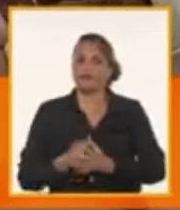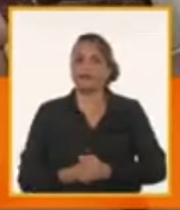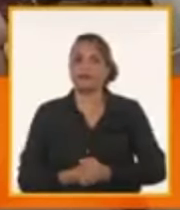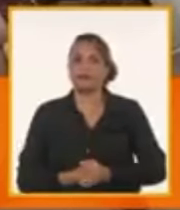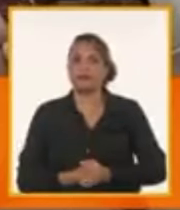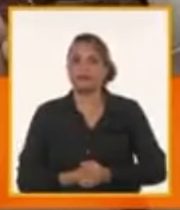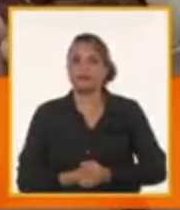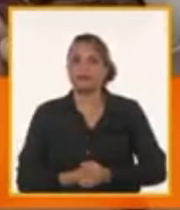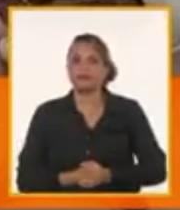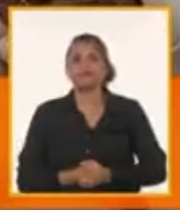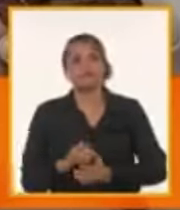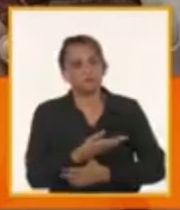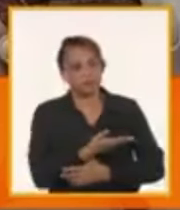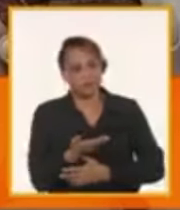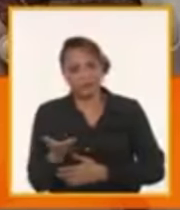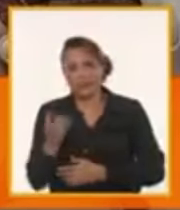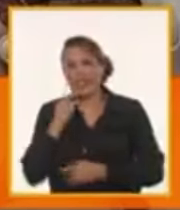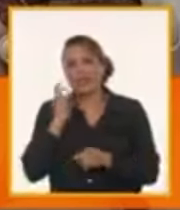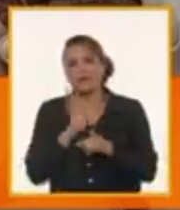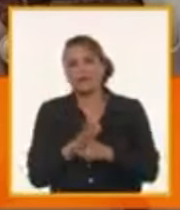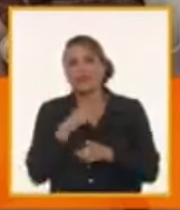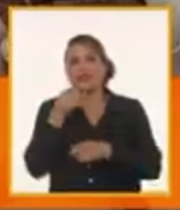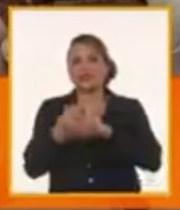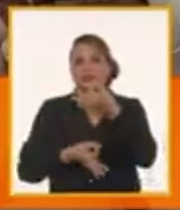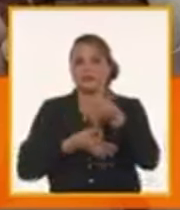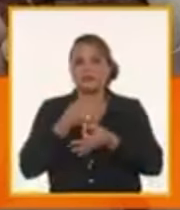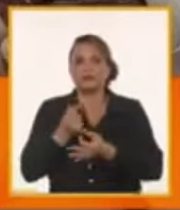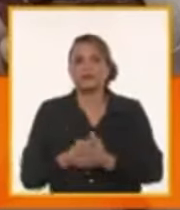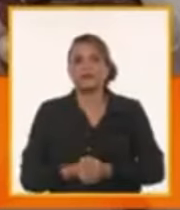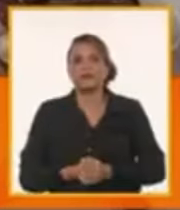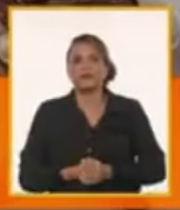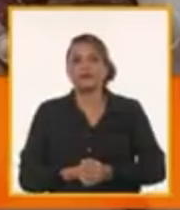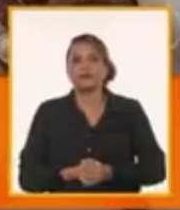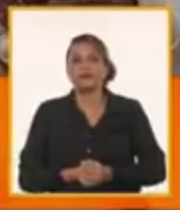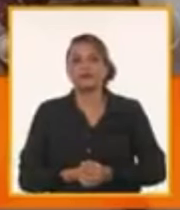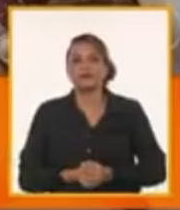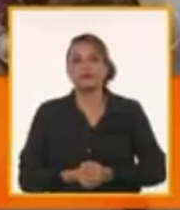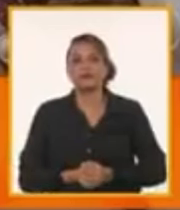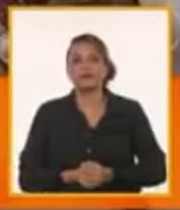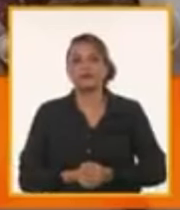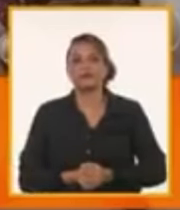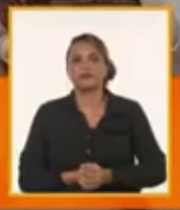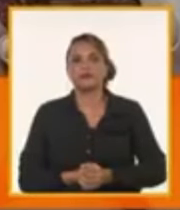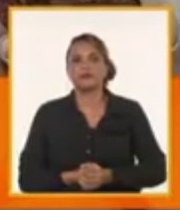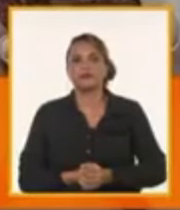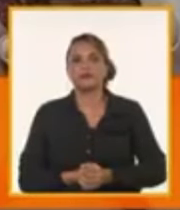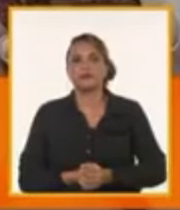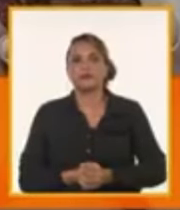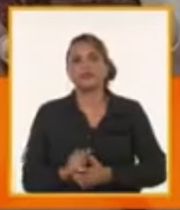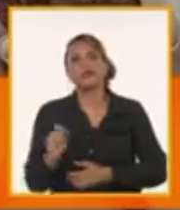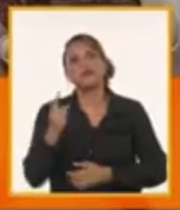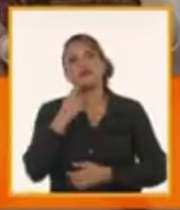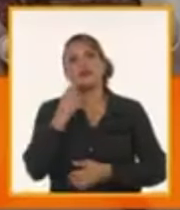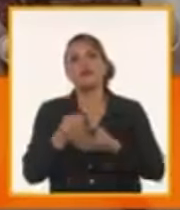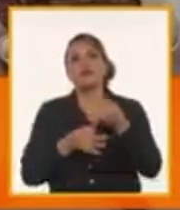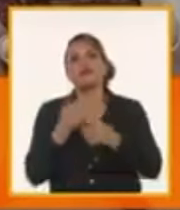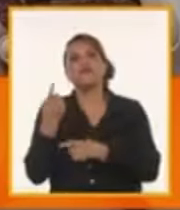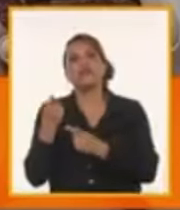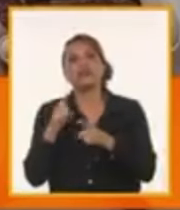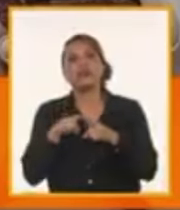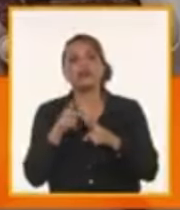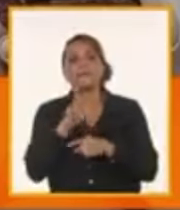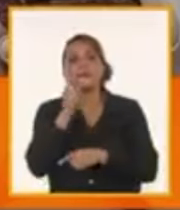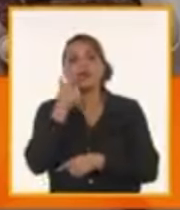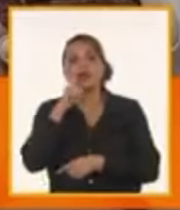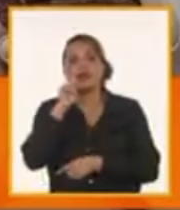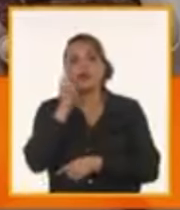redonda entonces Hablemos del pregrado en este en este nuevo curso escolar bueno como primero Déjenme decirle que le faltó decir que el varón es mi